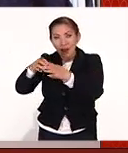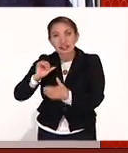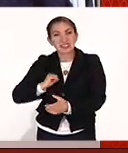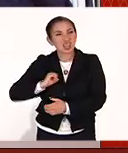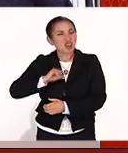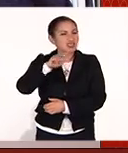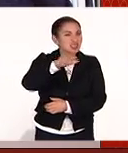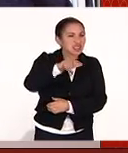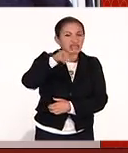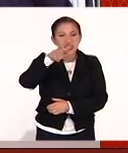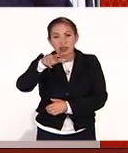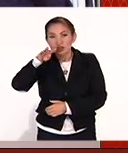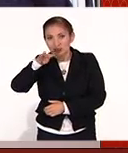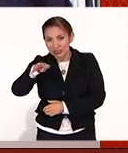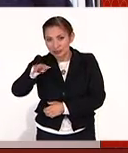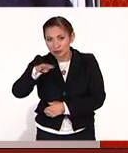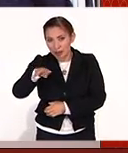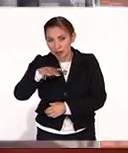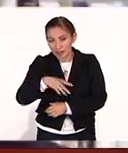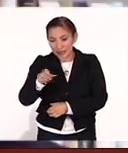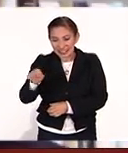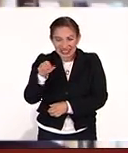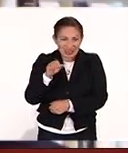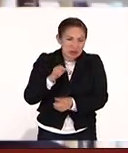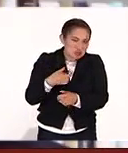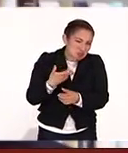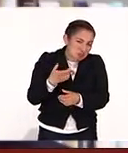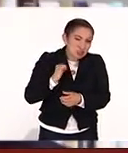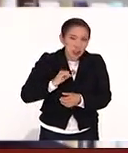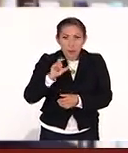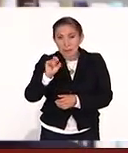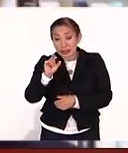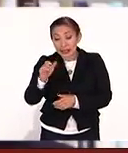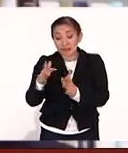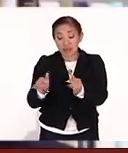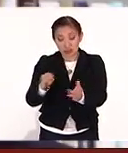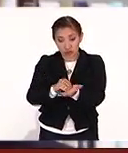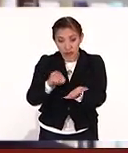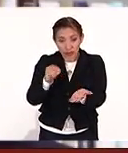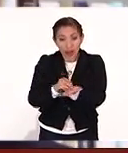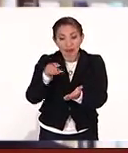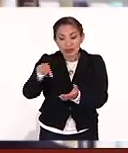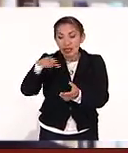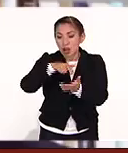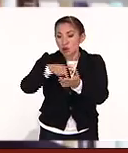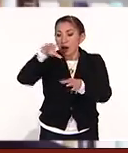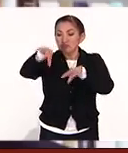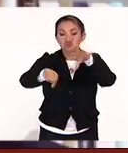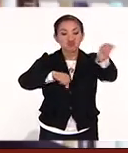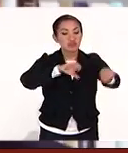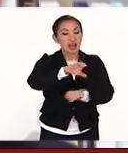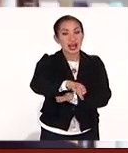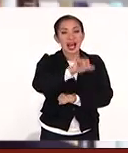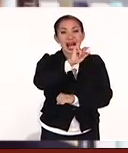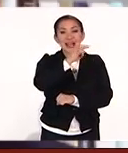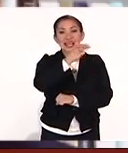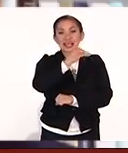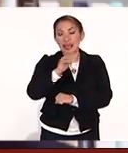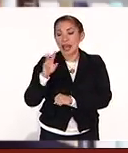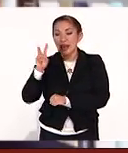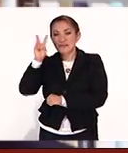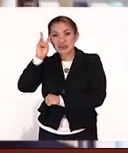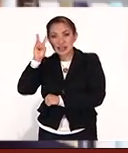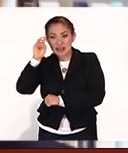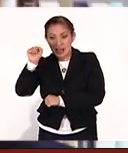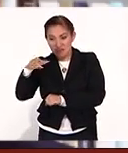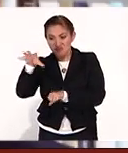siglos XVII, XVIII y XIX, y bien entrado el siglo XX. Todavía Francia tenía posesiones coloniales en Argelia y en Vietnam. Entonces, es